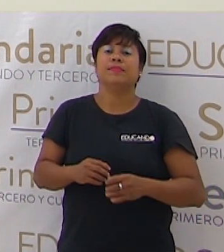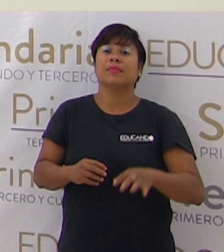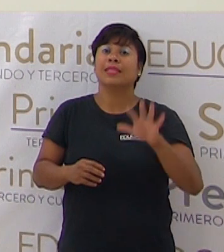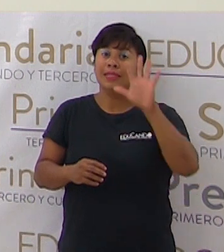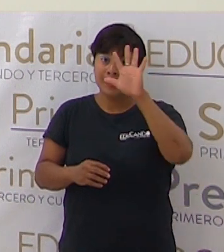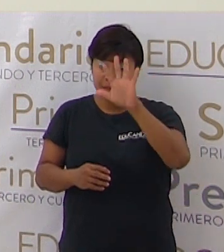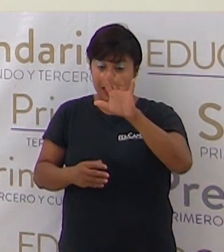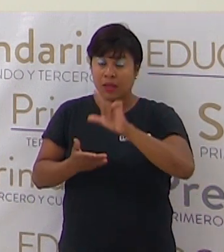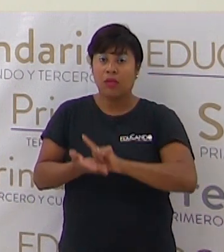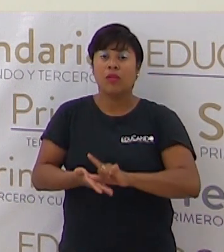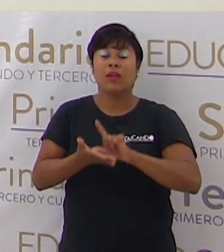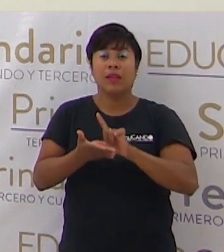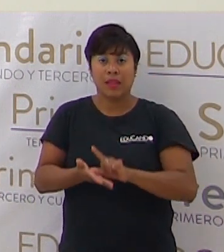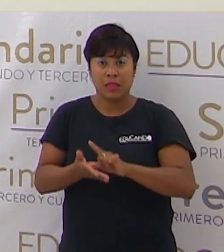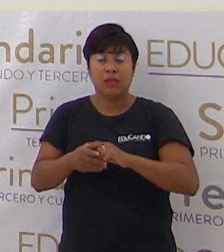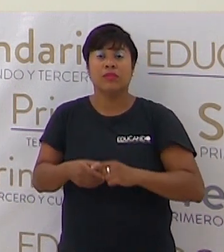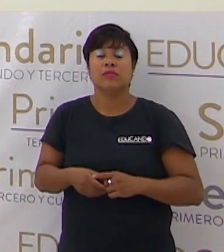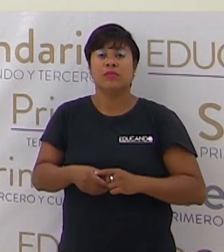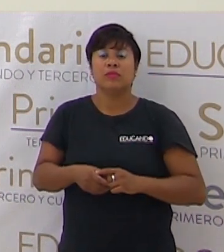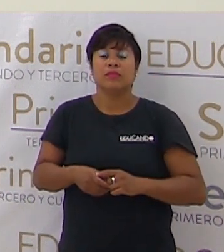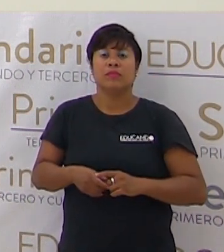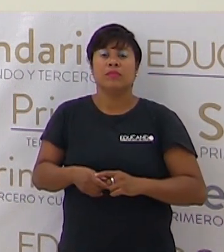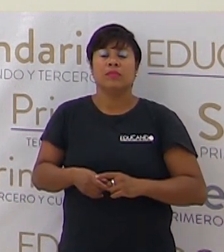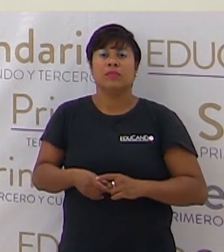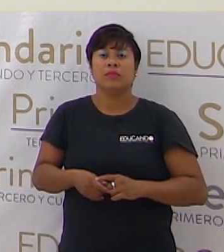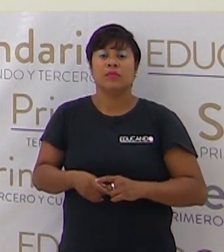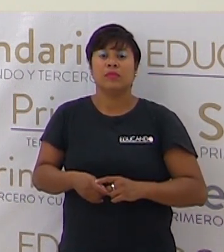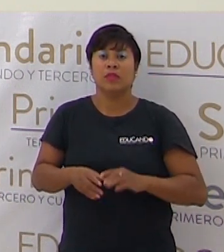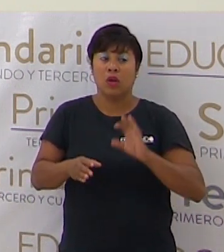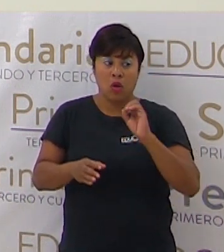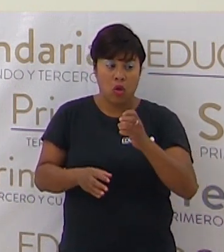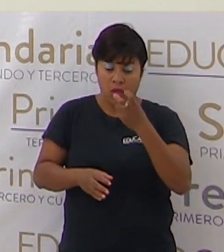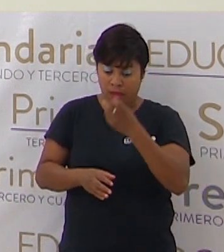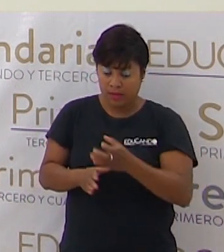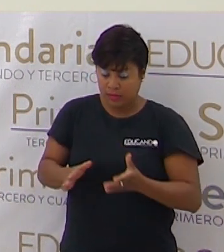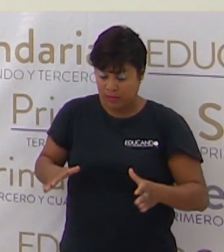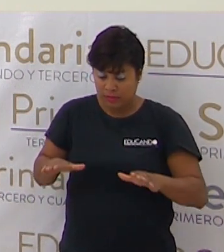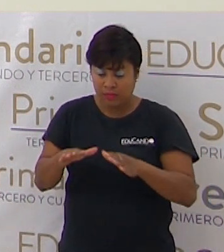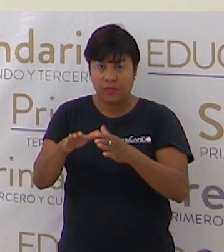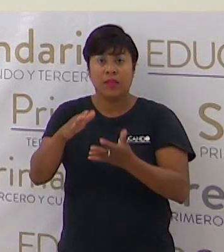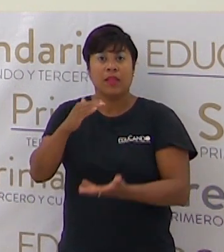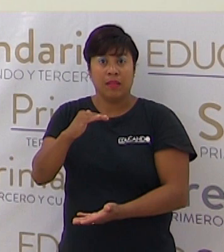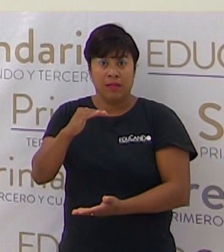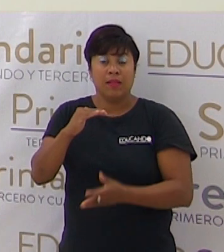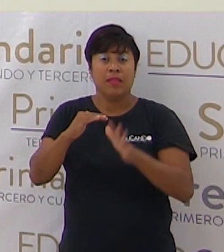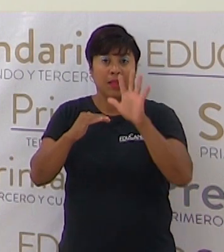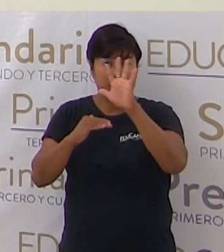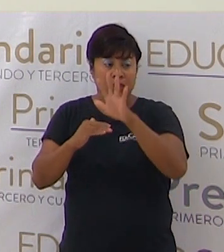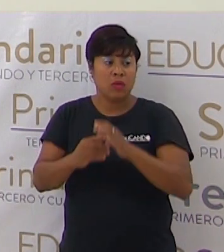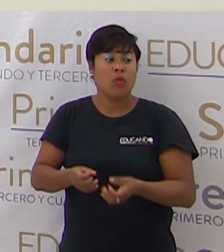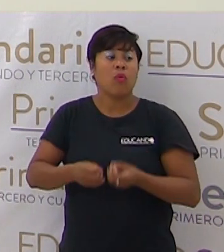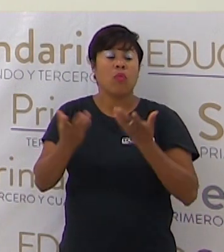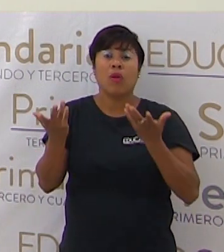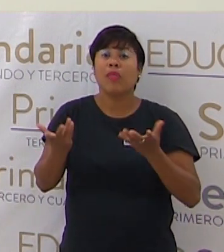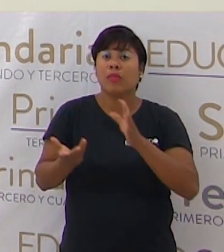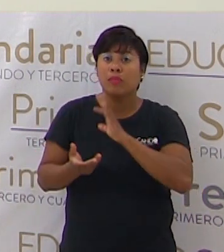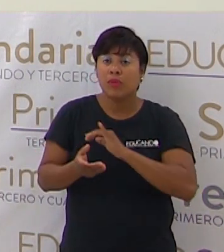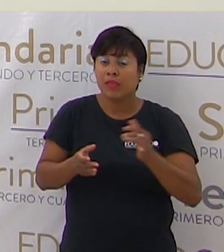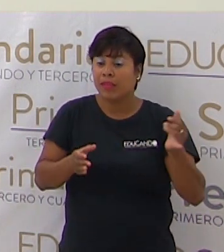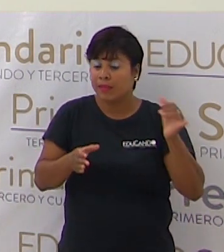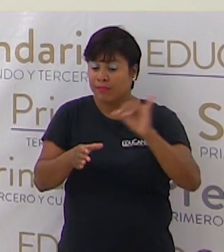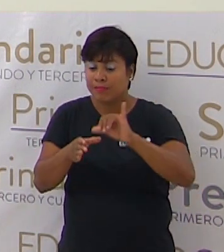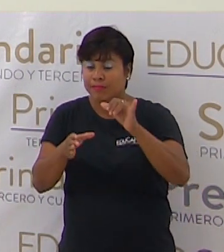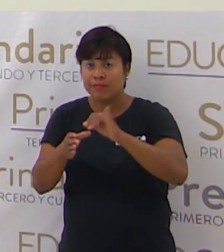5 litros o en el galón de 5, ¿cuánto entonces me cabría?